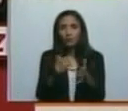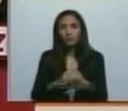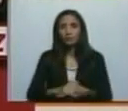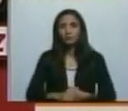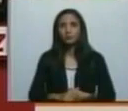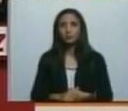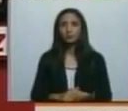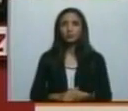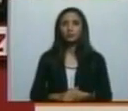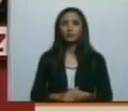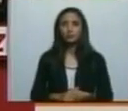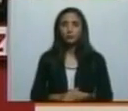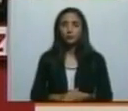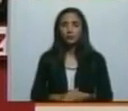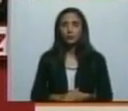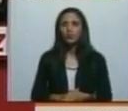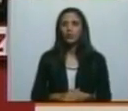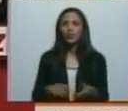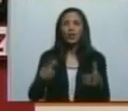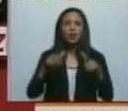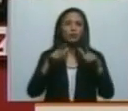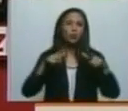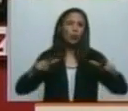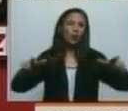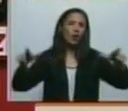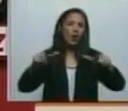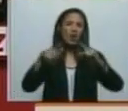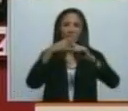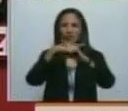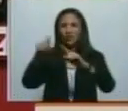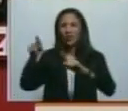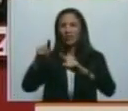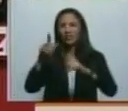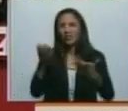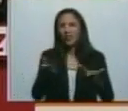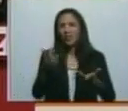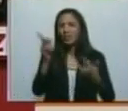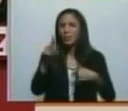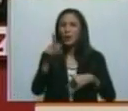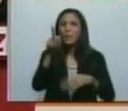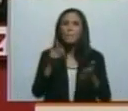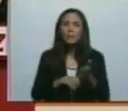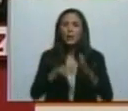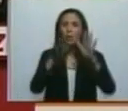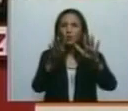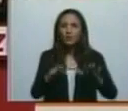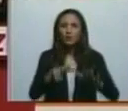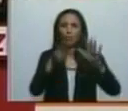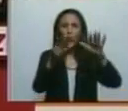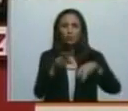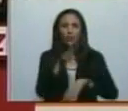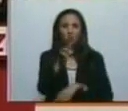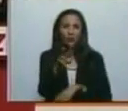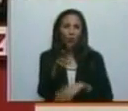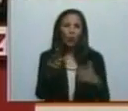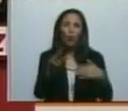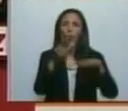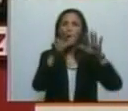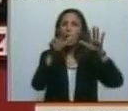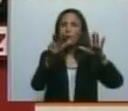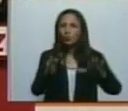Y Cantaura en el 81, 82, 82. Y Yumare.